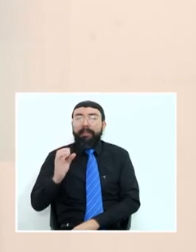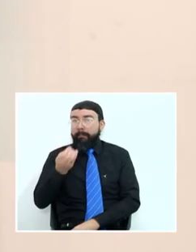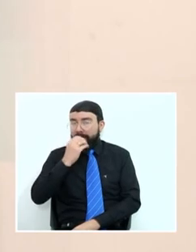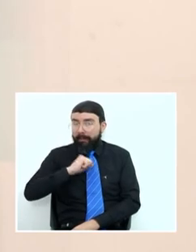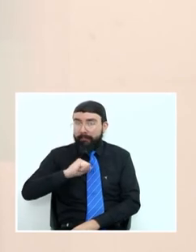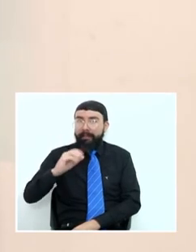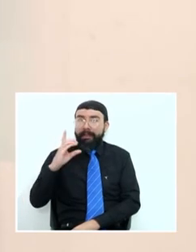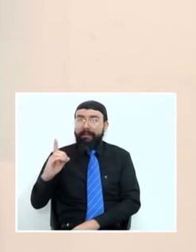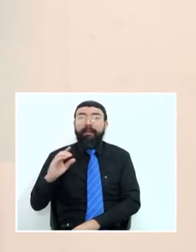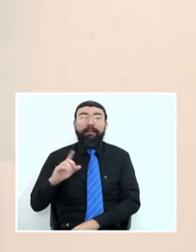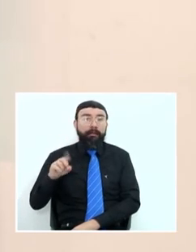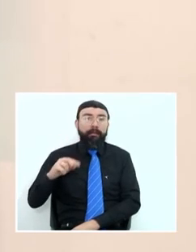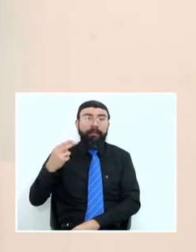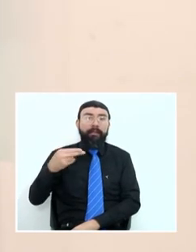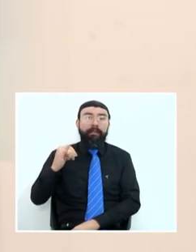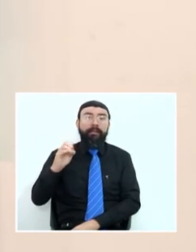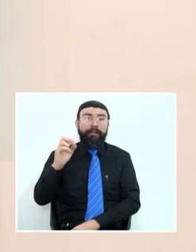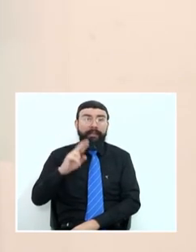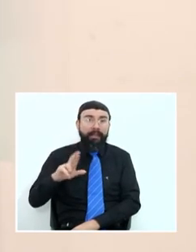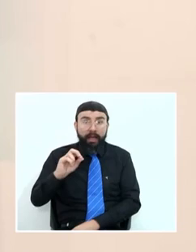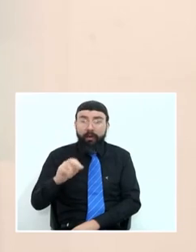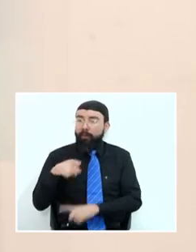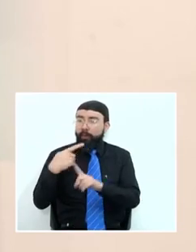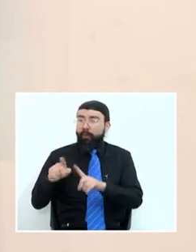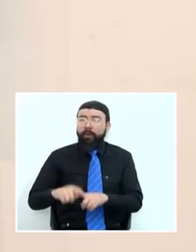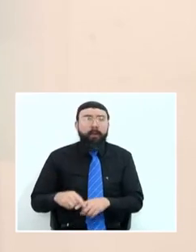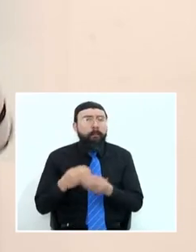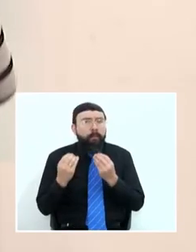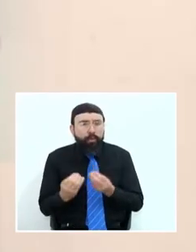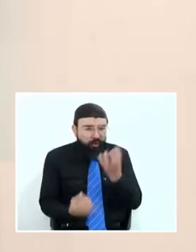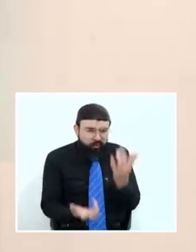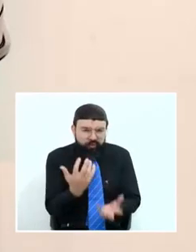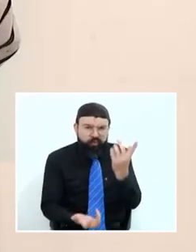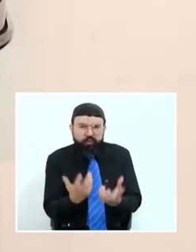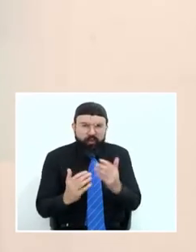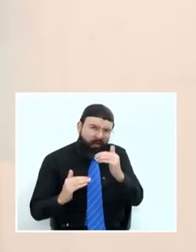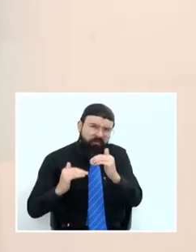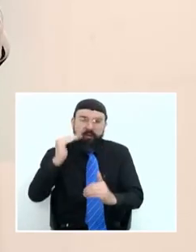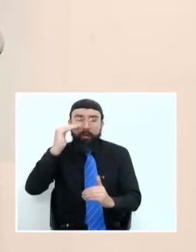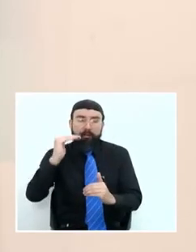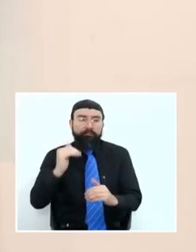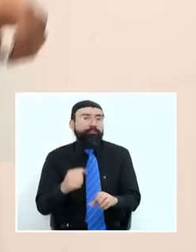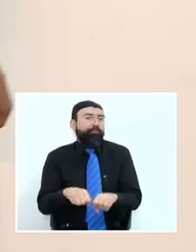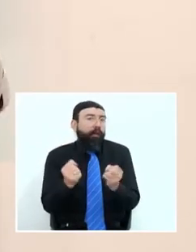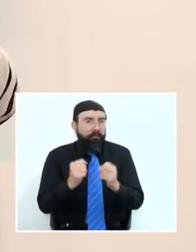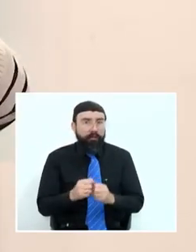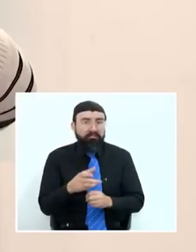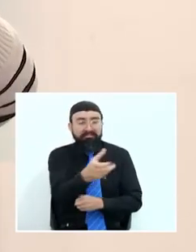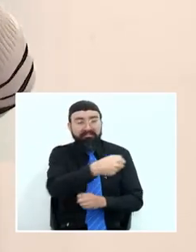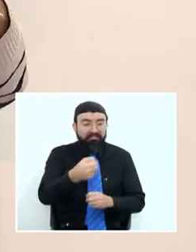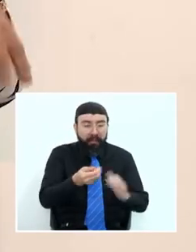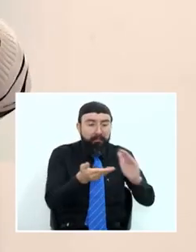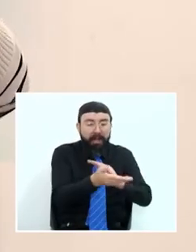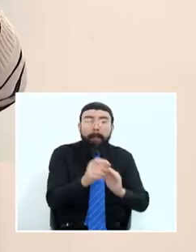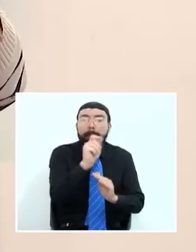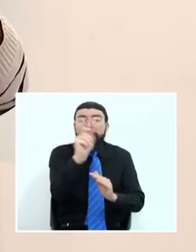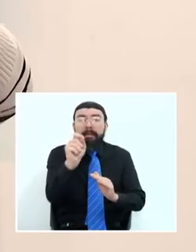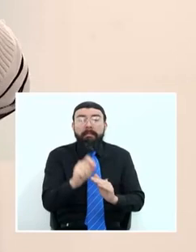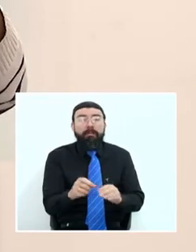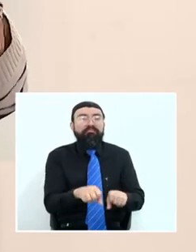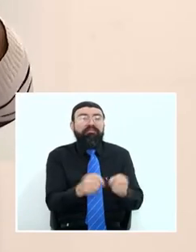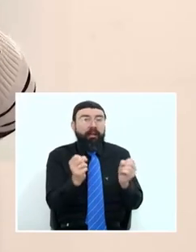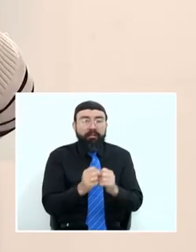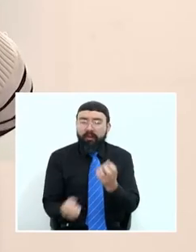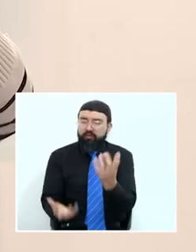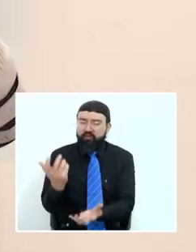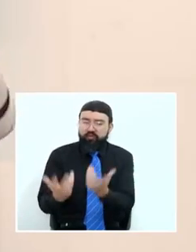el hierro, muchos alimentos quedan muertos en el microondas, en el horno, en el